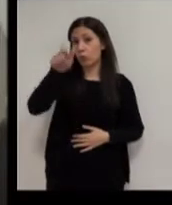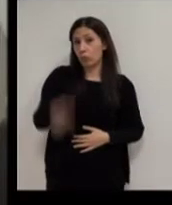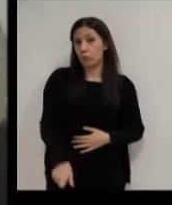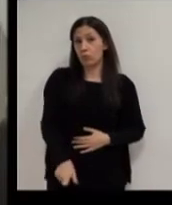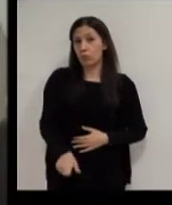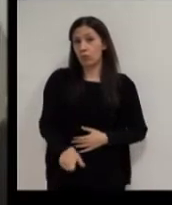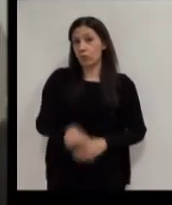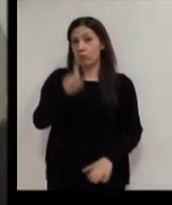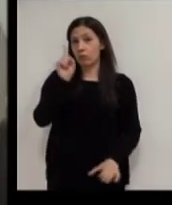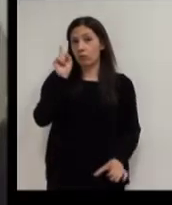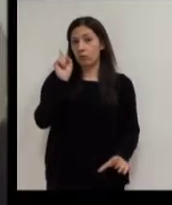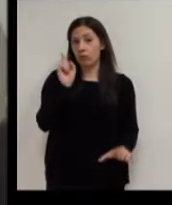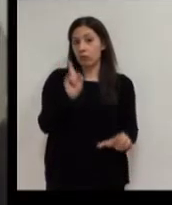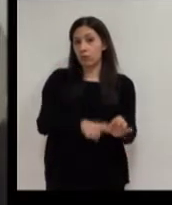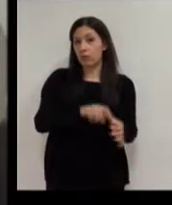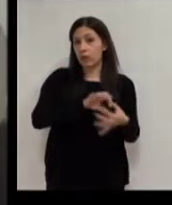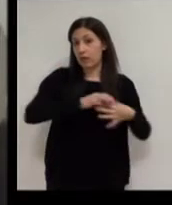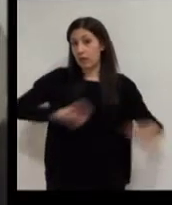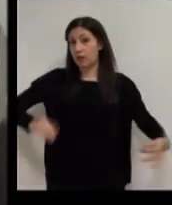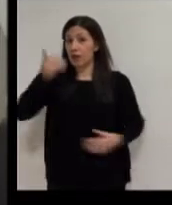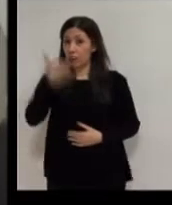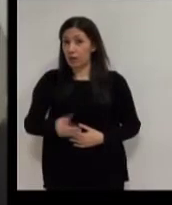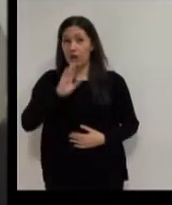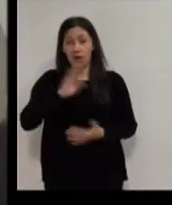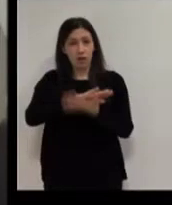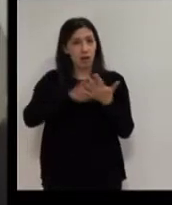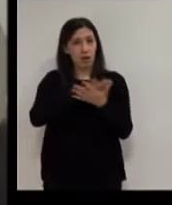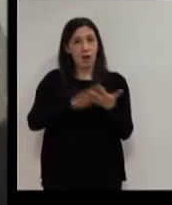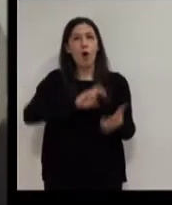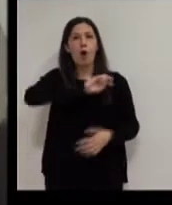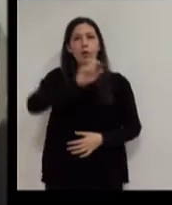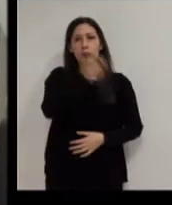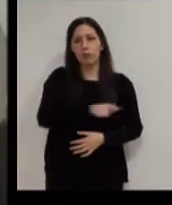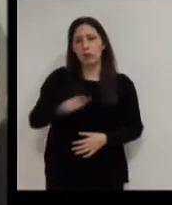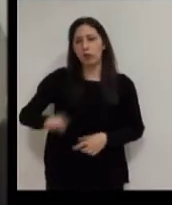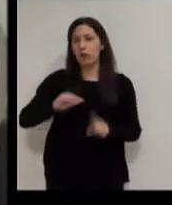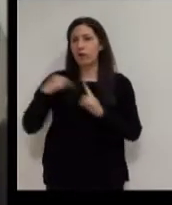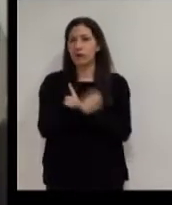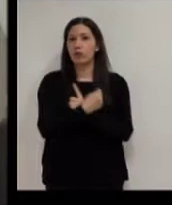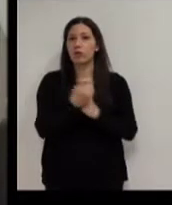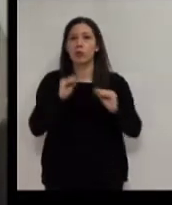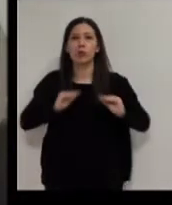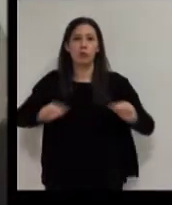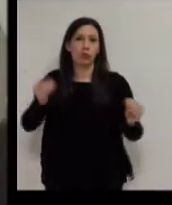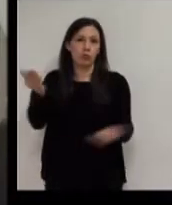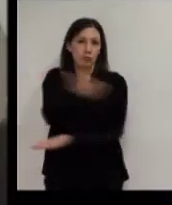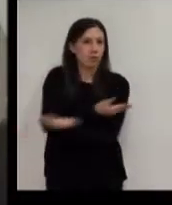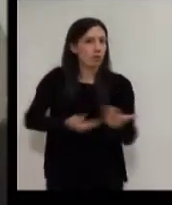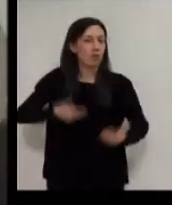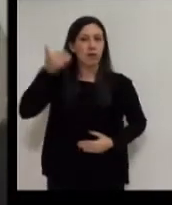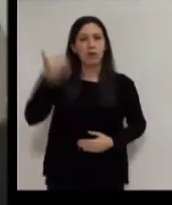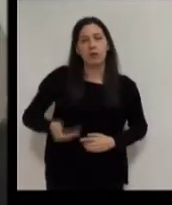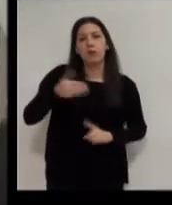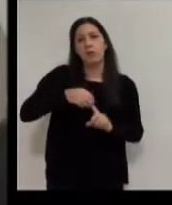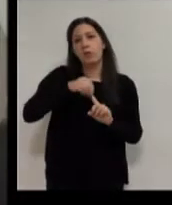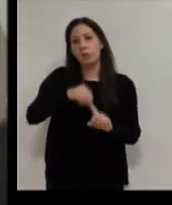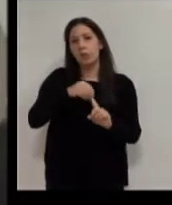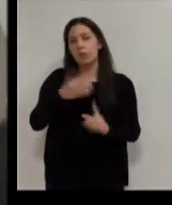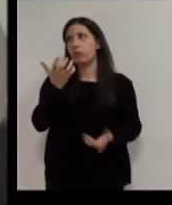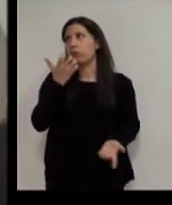la cadena de valor. Aquí hay otros actores cuya colaboración es imprescindible, empezando